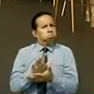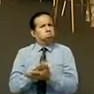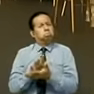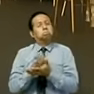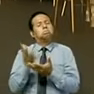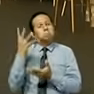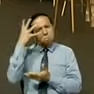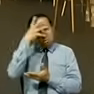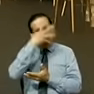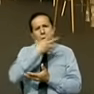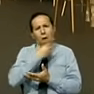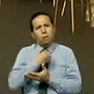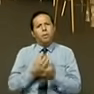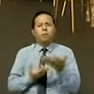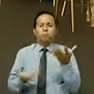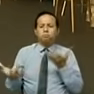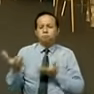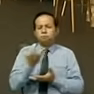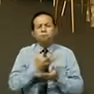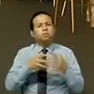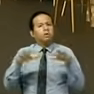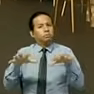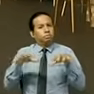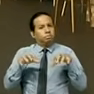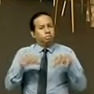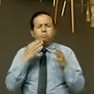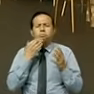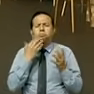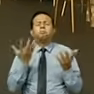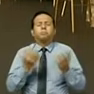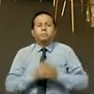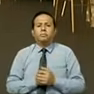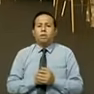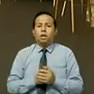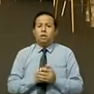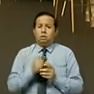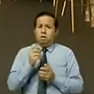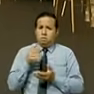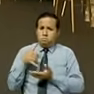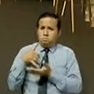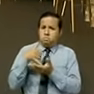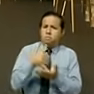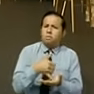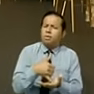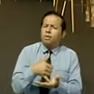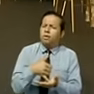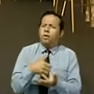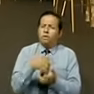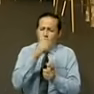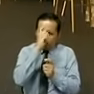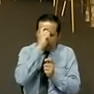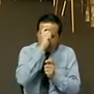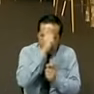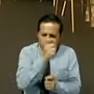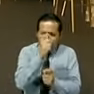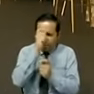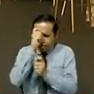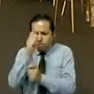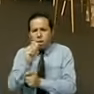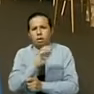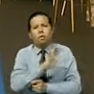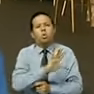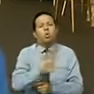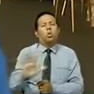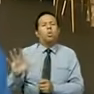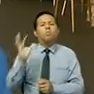bastante agradable, donde lo que hacemos es, primero, no premiar, sino exaltar la imagen de la mujer en